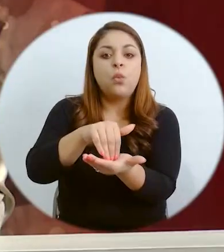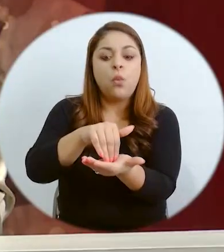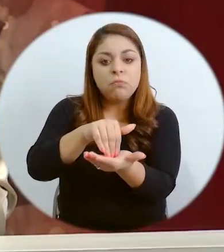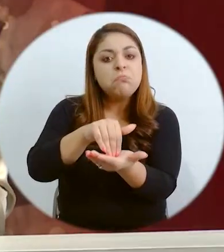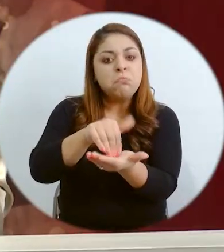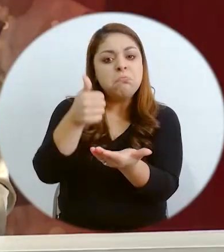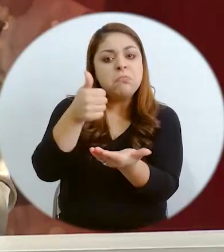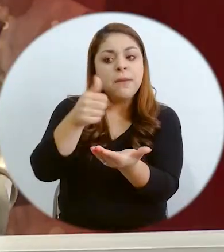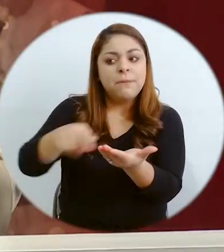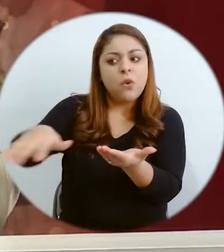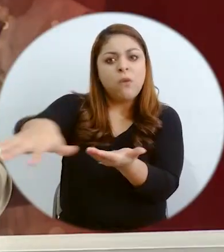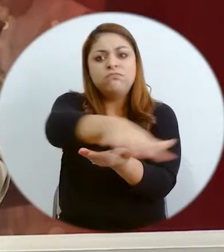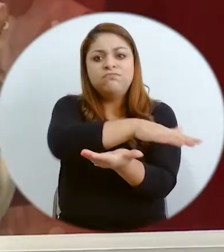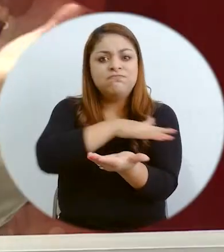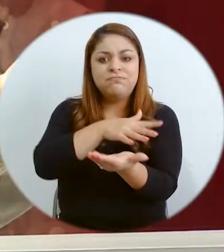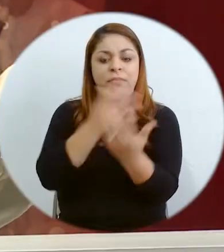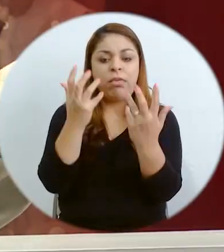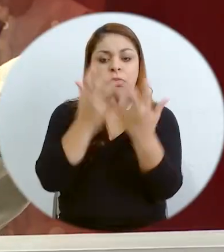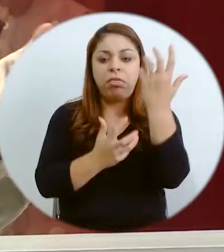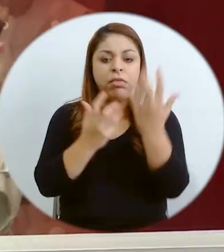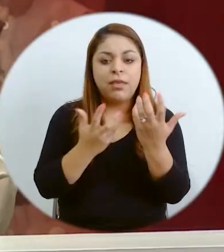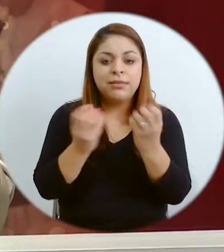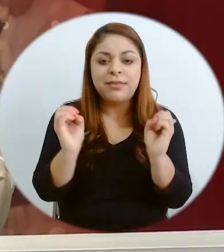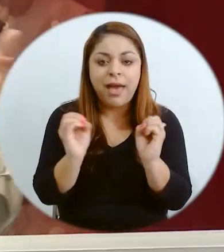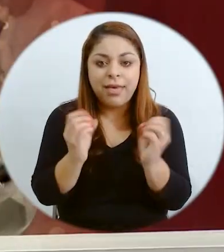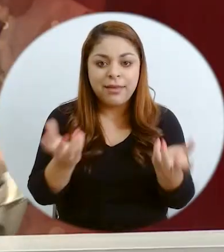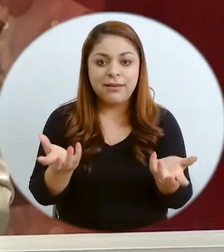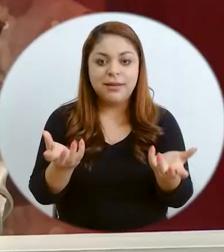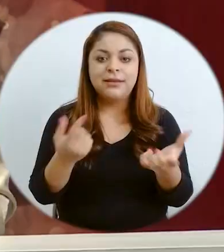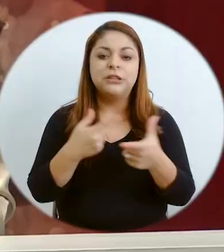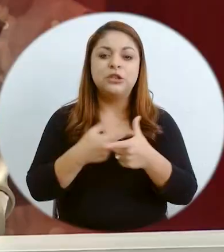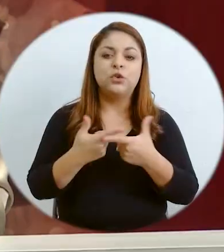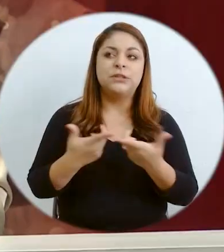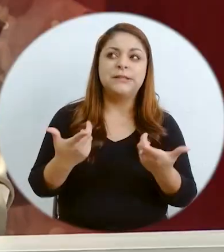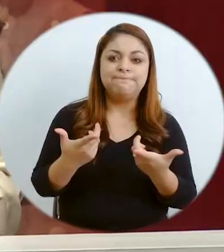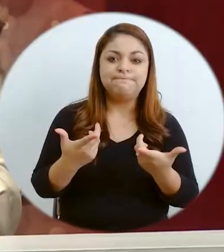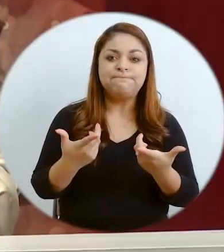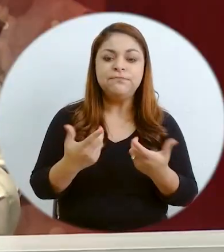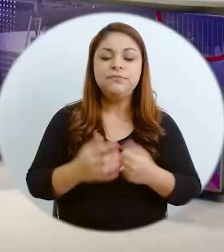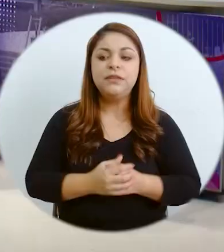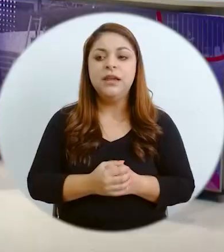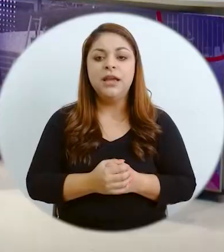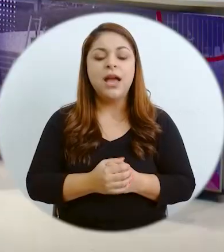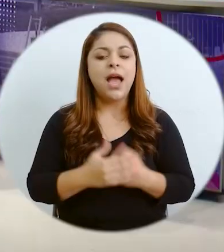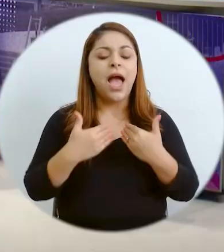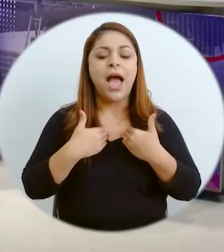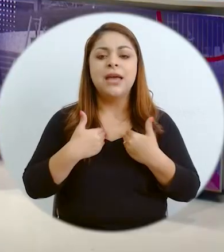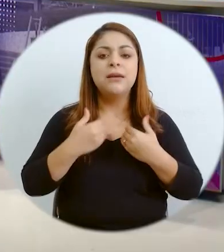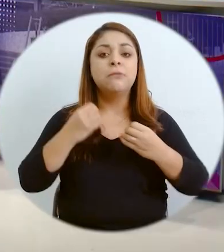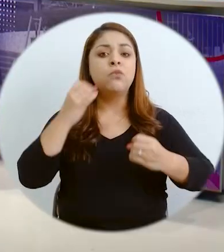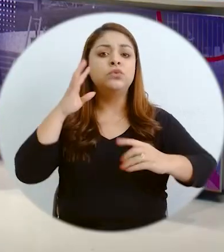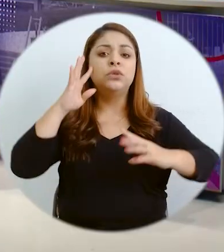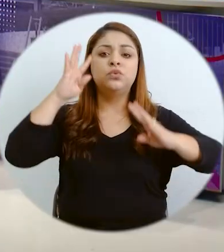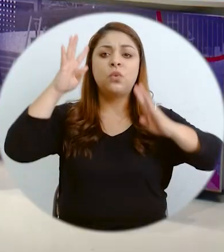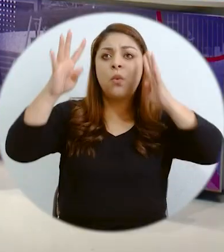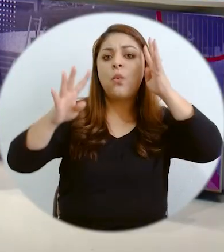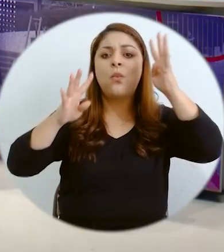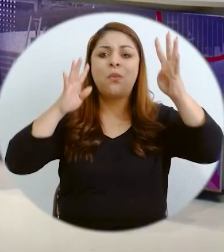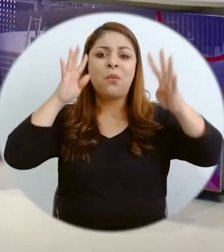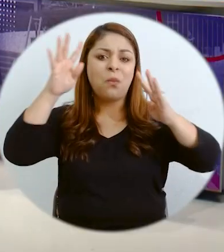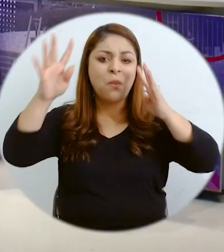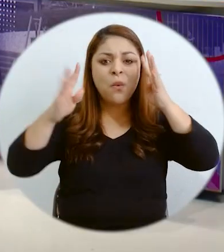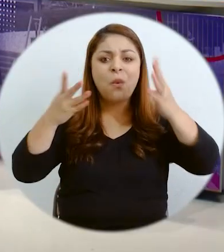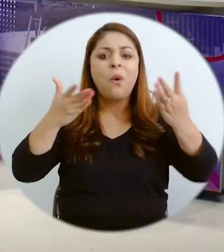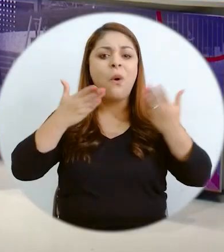periferia, por decirlo de alguna manera, están totalmente descontextualizadas, ¿verdad? Sí, de entonces, la mano de Dios. Exactamente, entonces se generan un montón